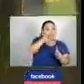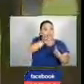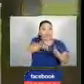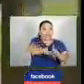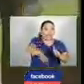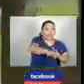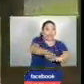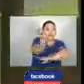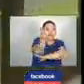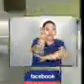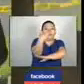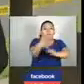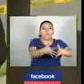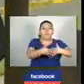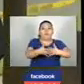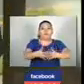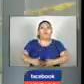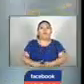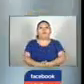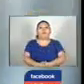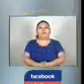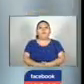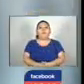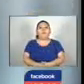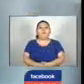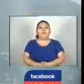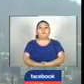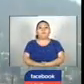en la Embajada de los Estados Unidos.